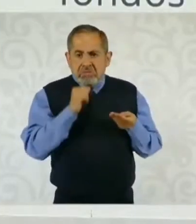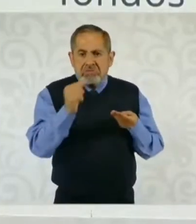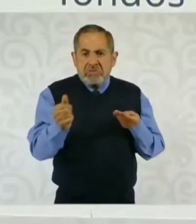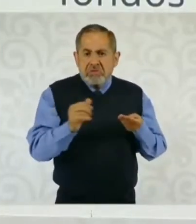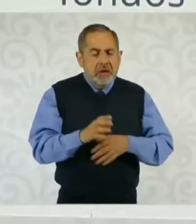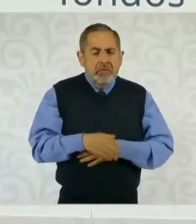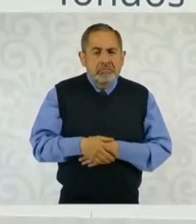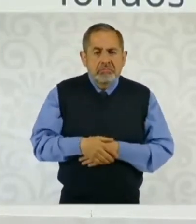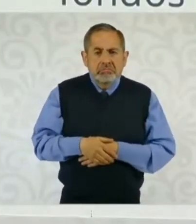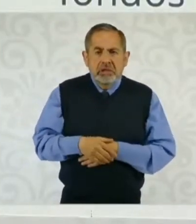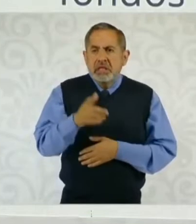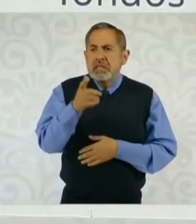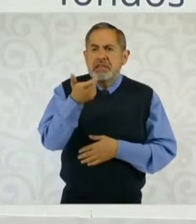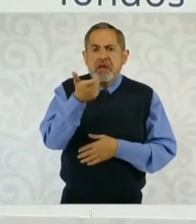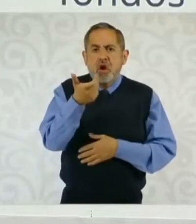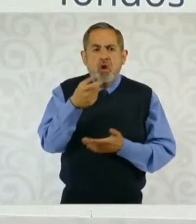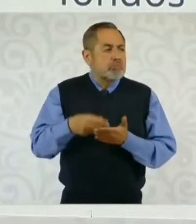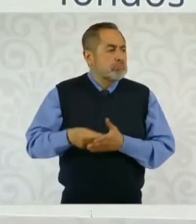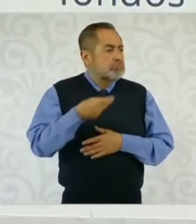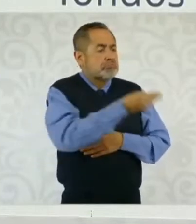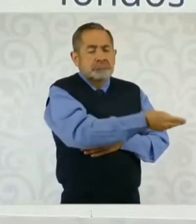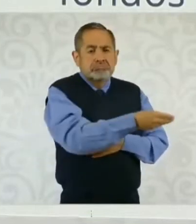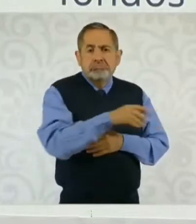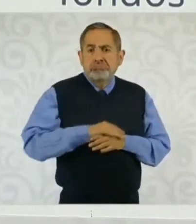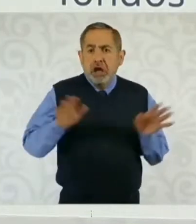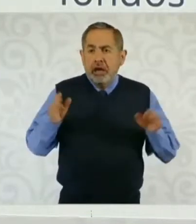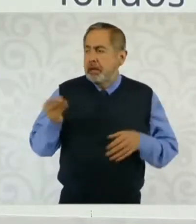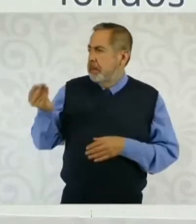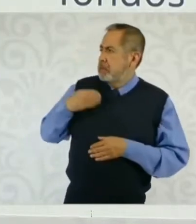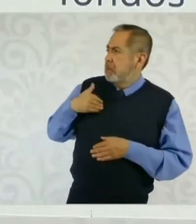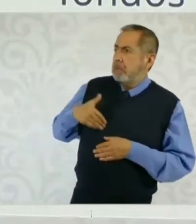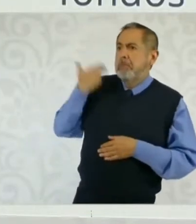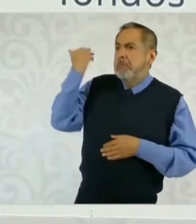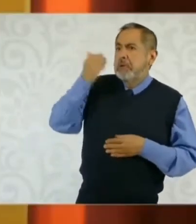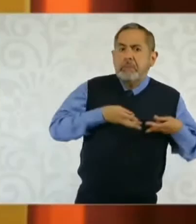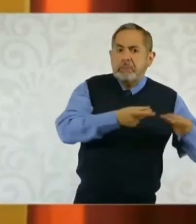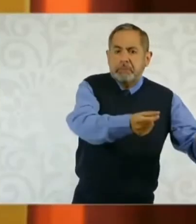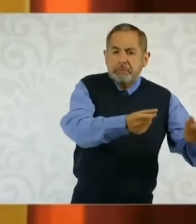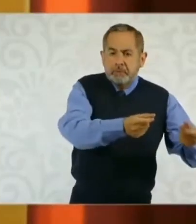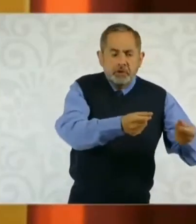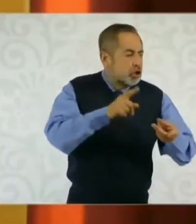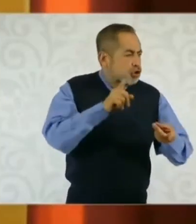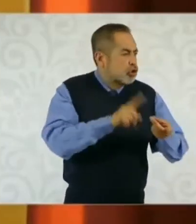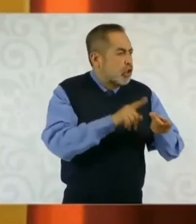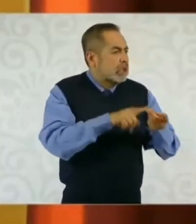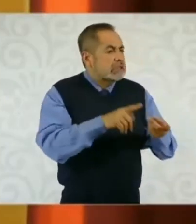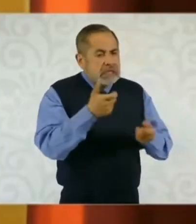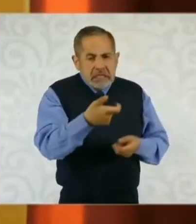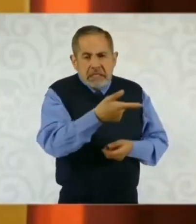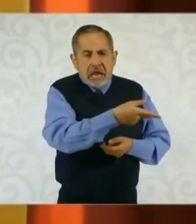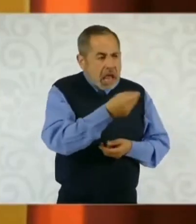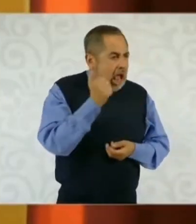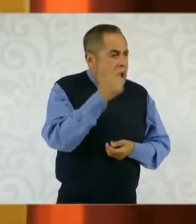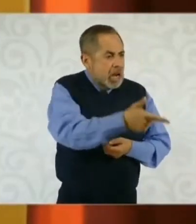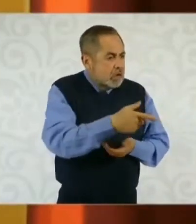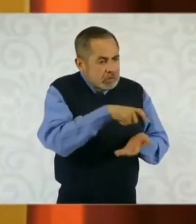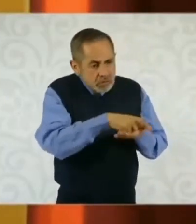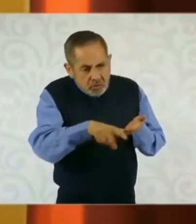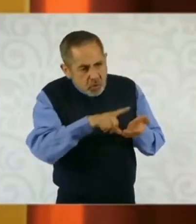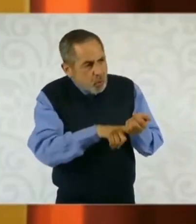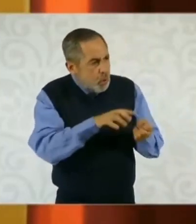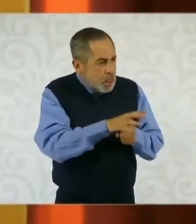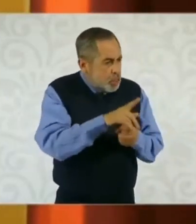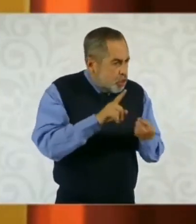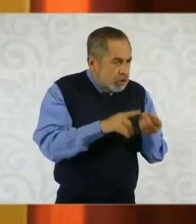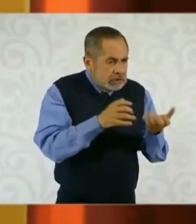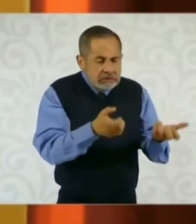no tuvo ninguna información sobre esos 5 millones de pesos, ni en qué se emplearon,